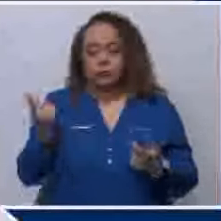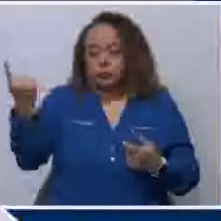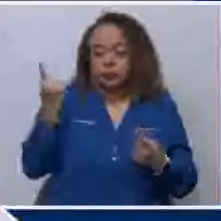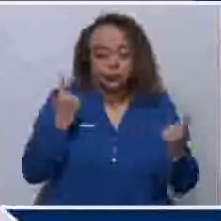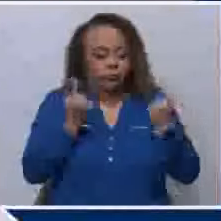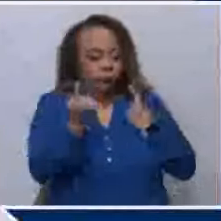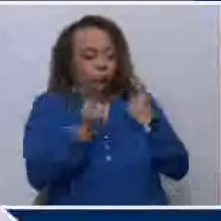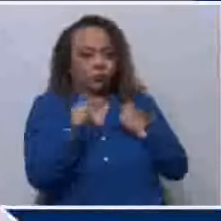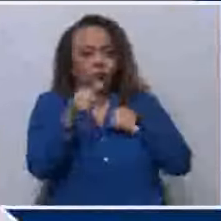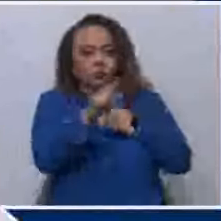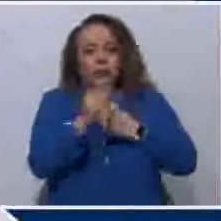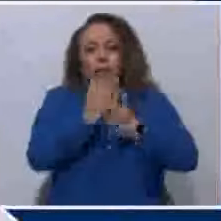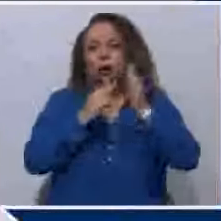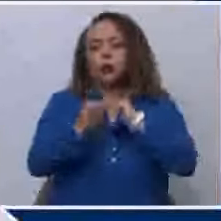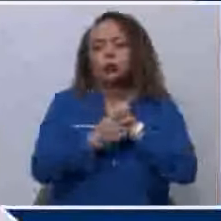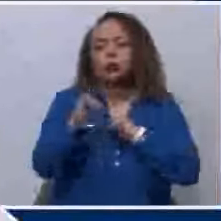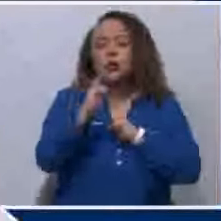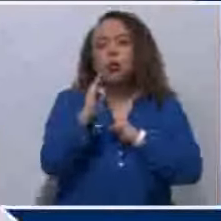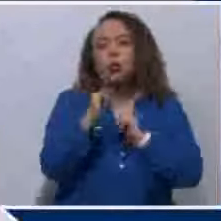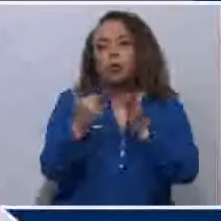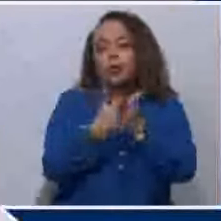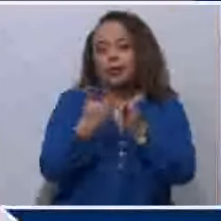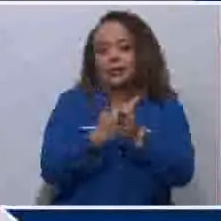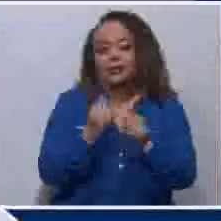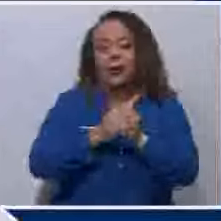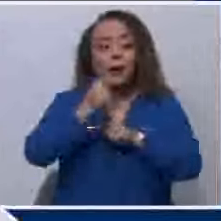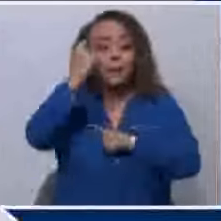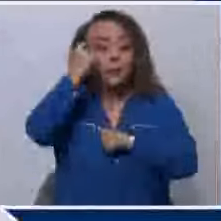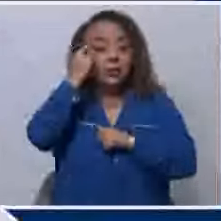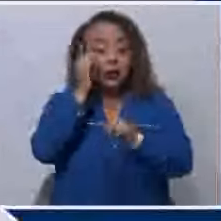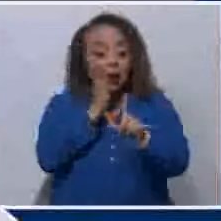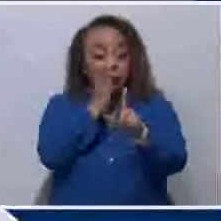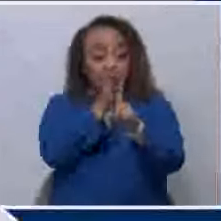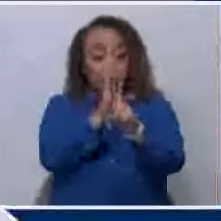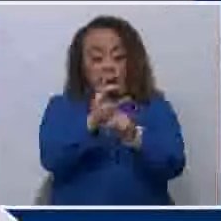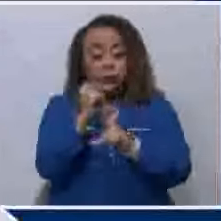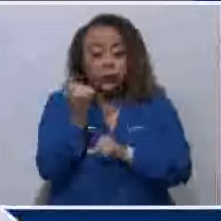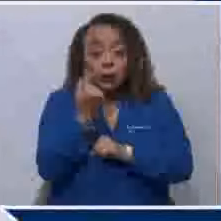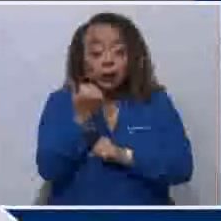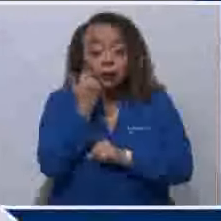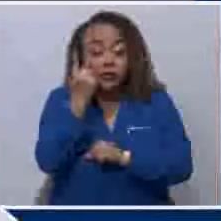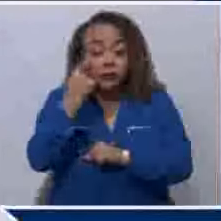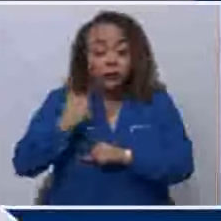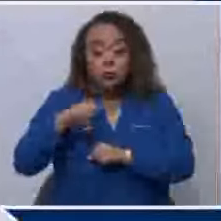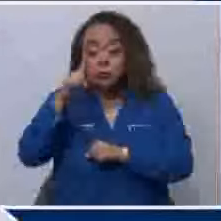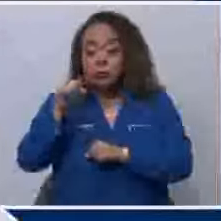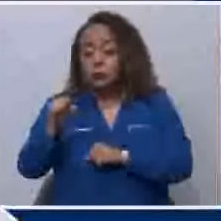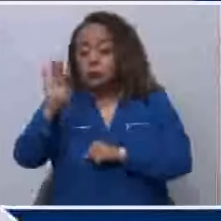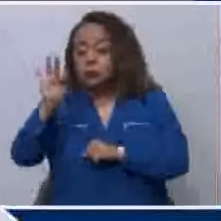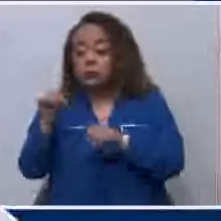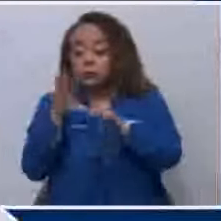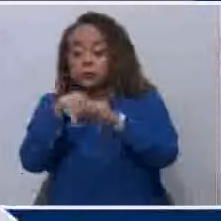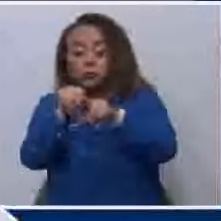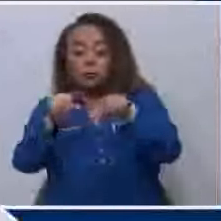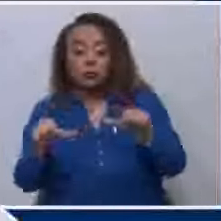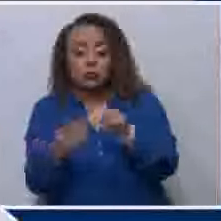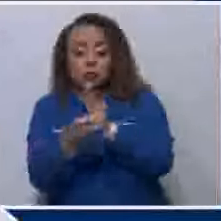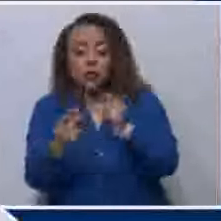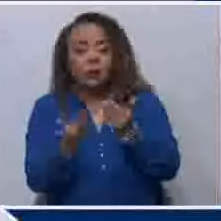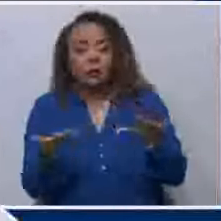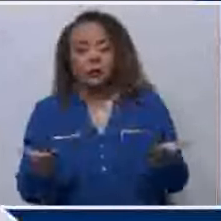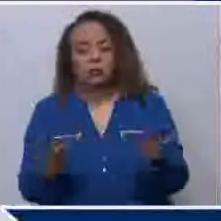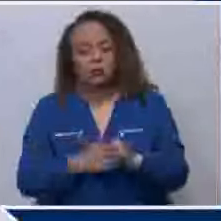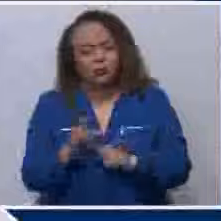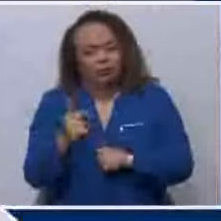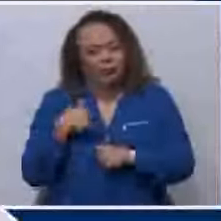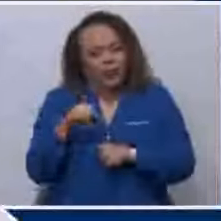de los compañeros. A veces hay como una tendencia a pensar lineal y sencillamente que un tipo de 1.90 dentro del área te va a resolver cuestiones. Si no